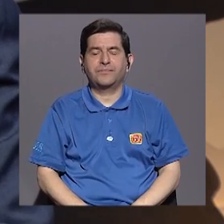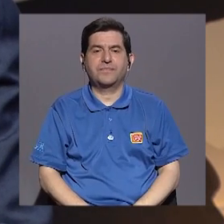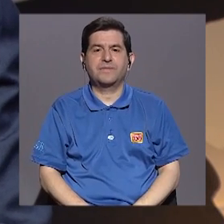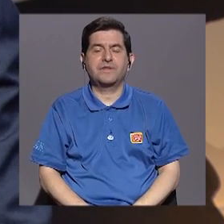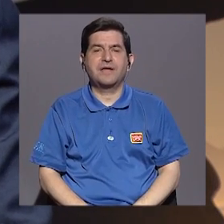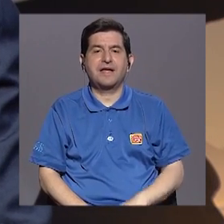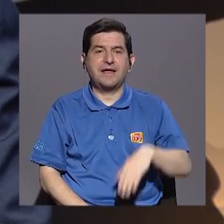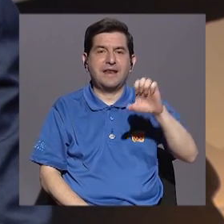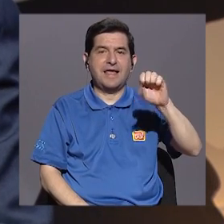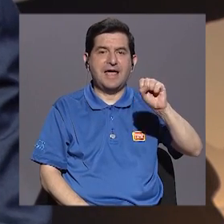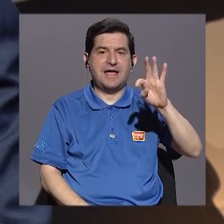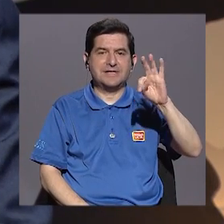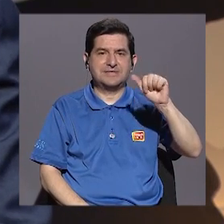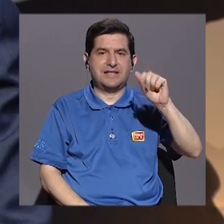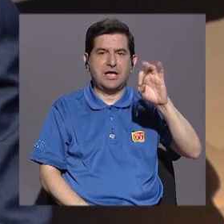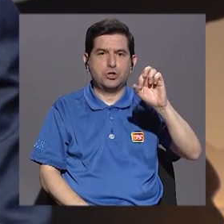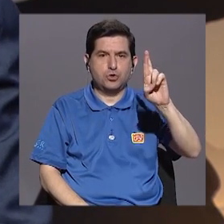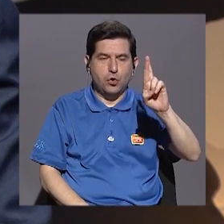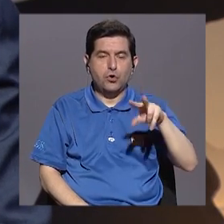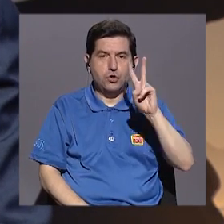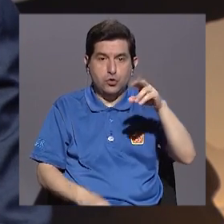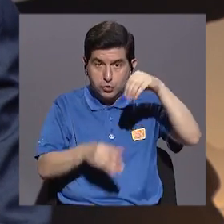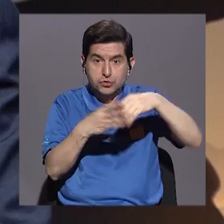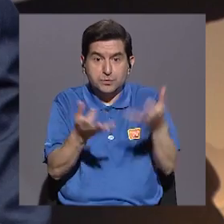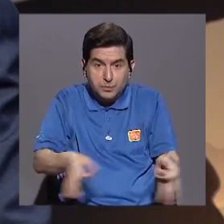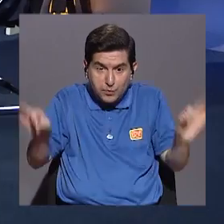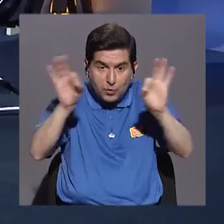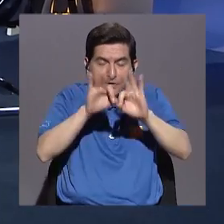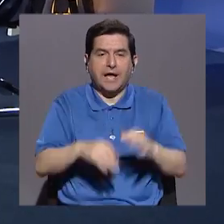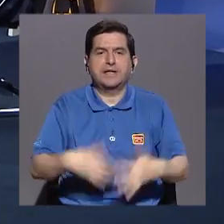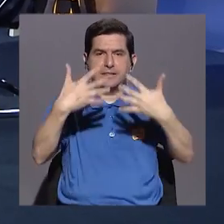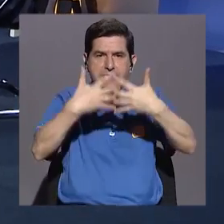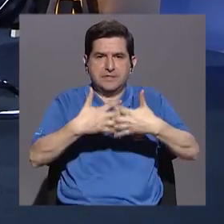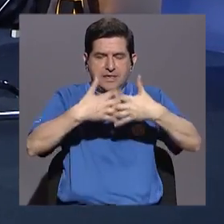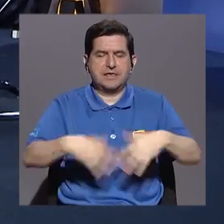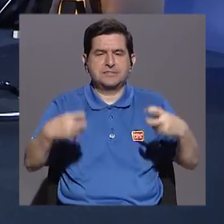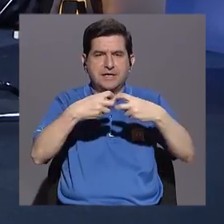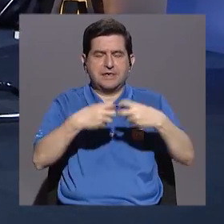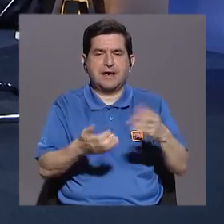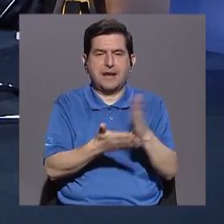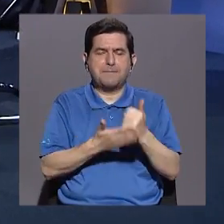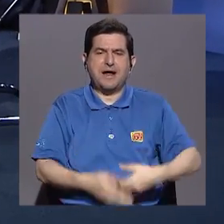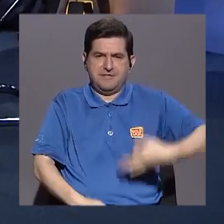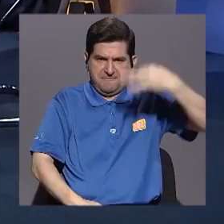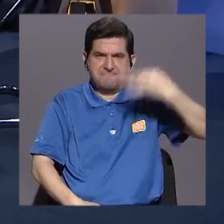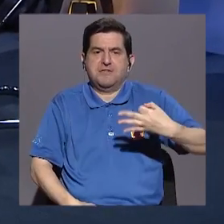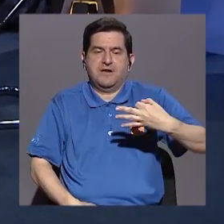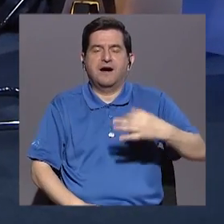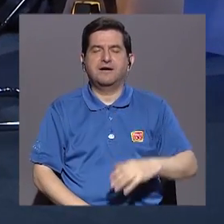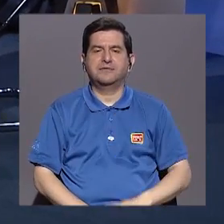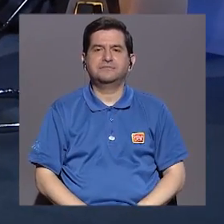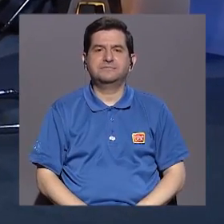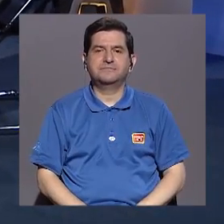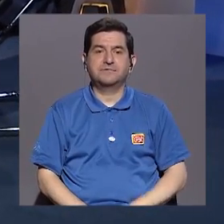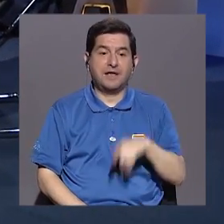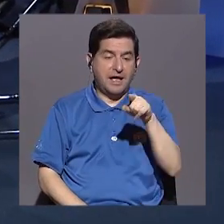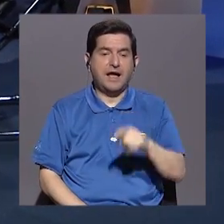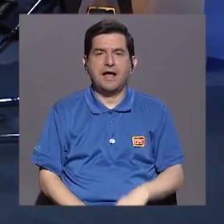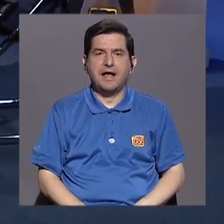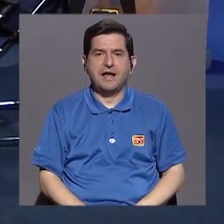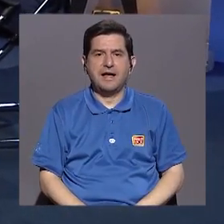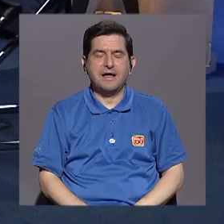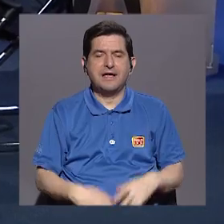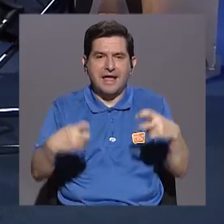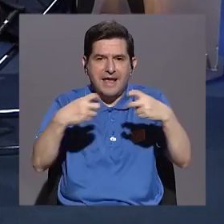estator que son dos componentes fundamentales del motor eléctrico en la parte fija en el abanico que es donde se le